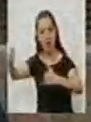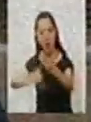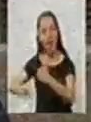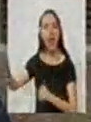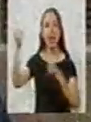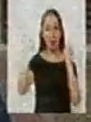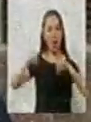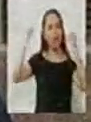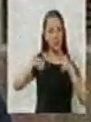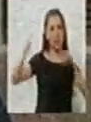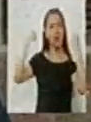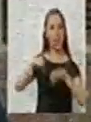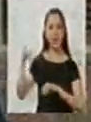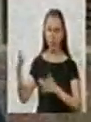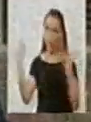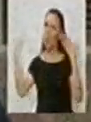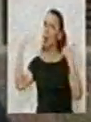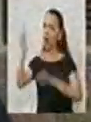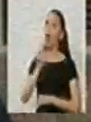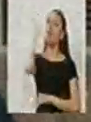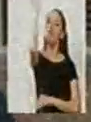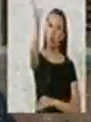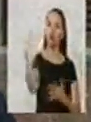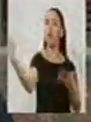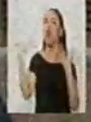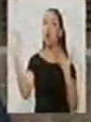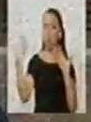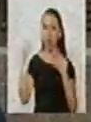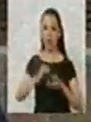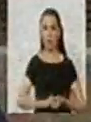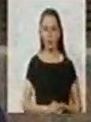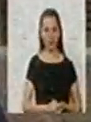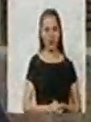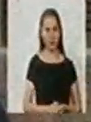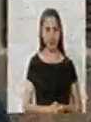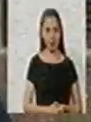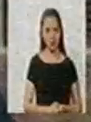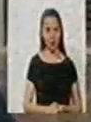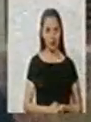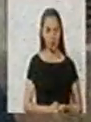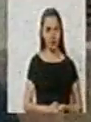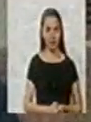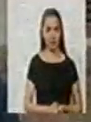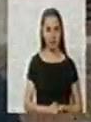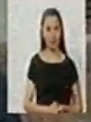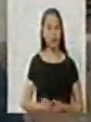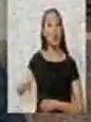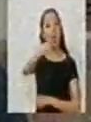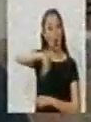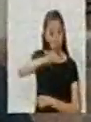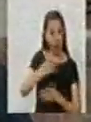entrenando, que todo se puede y los objetivos y sus sueños se pueden cumplir. Así que la posibilidad está para todos. Así que lo que necesiten,